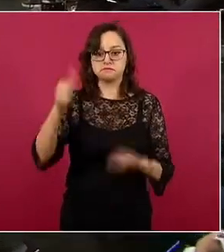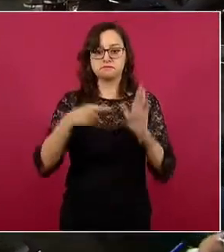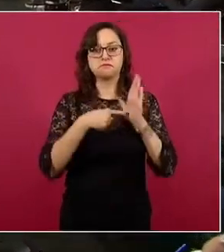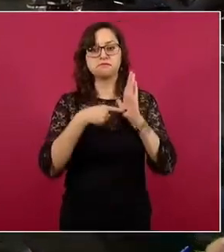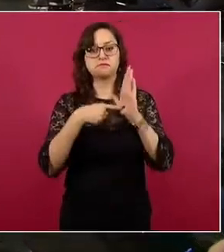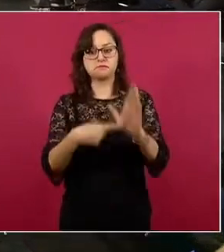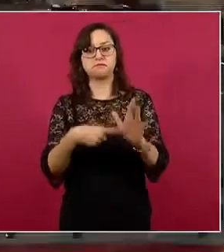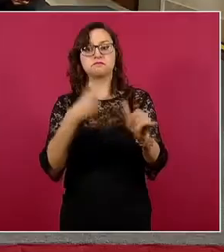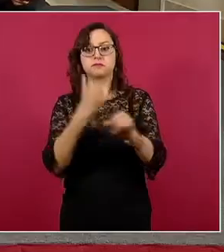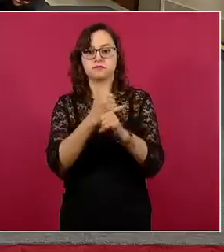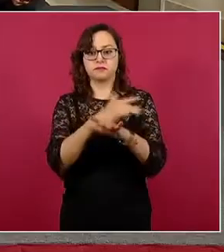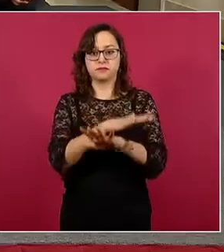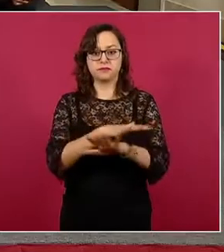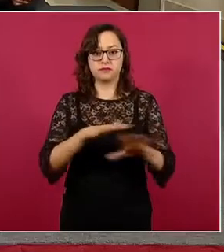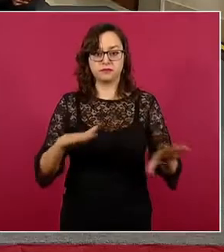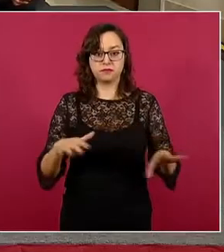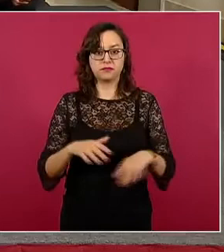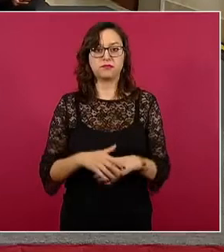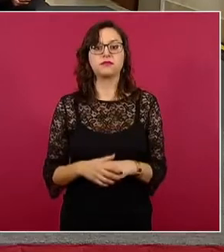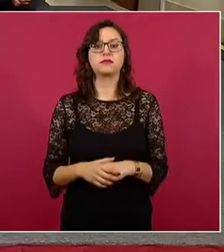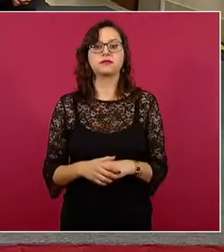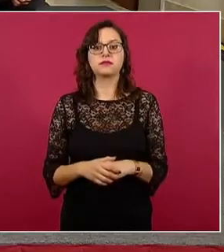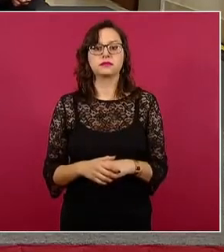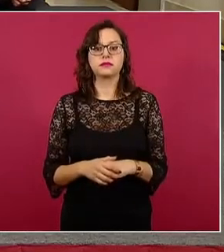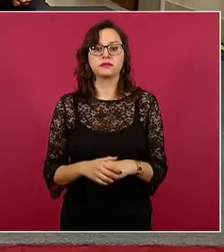el trato,